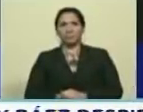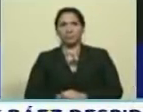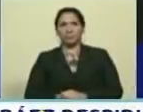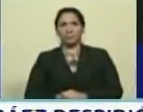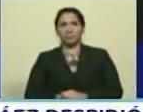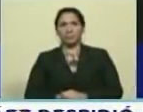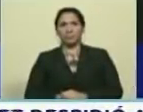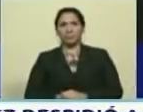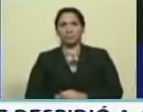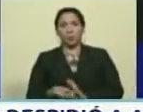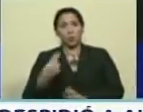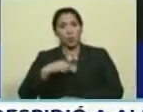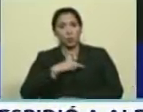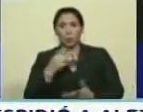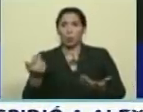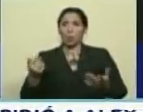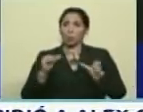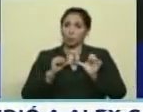Y venimos a insistir